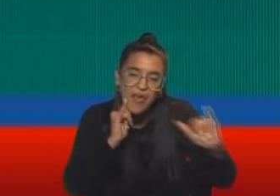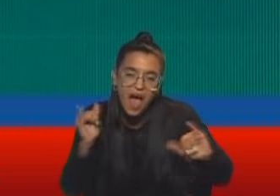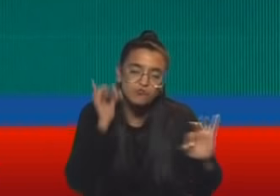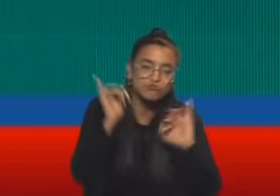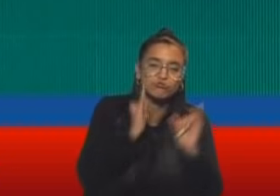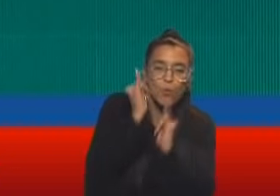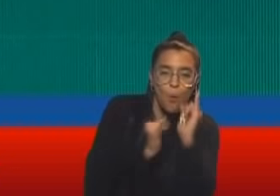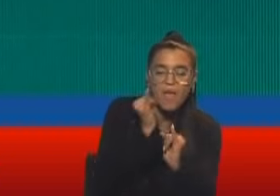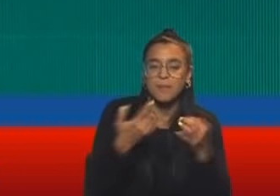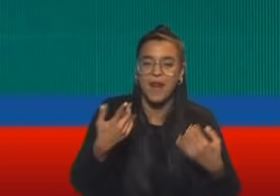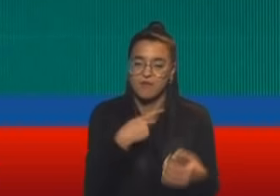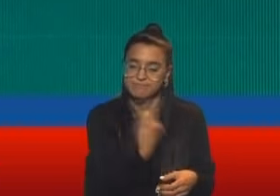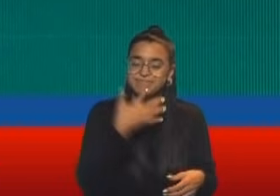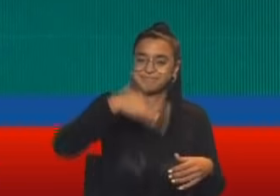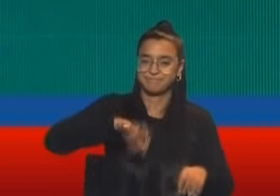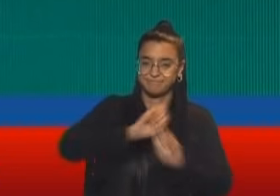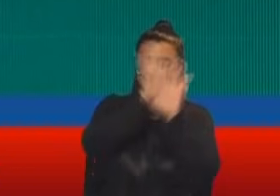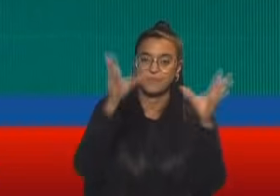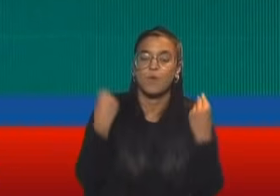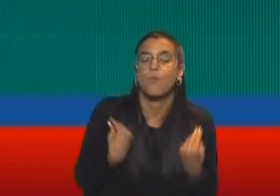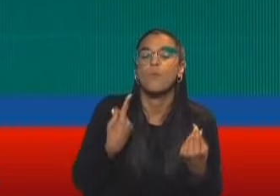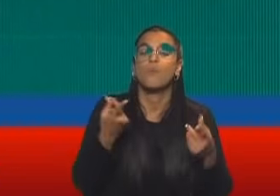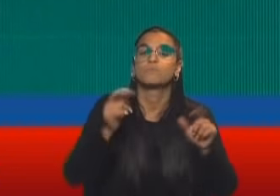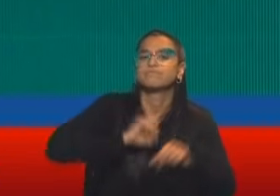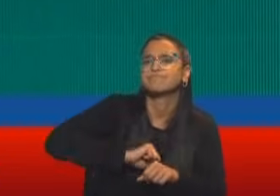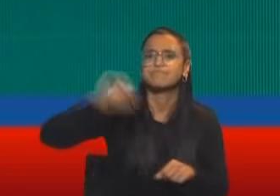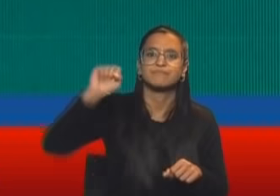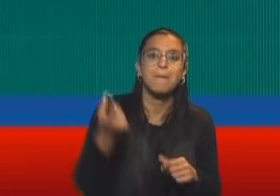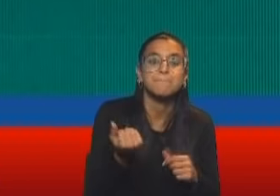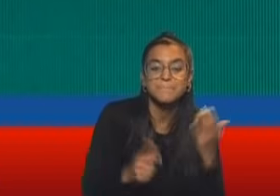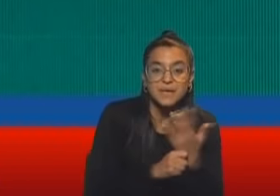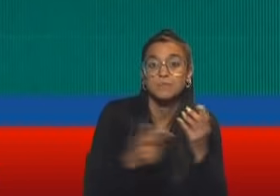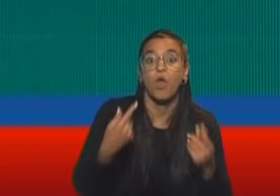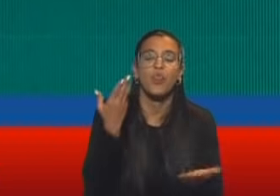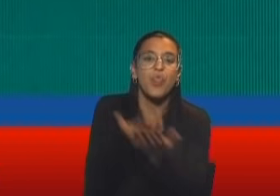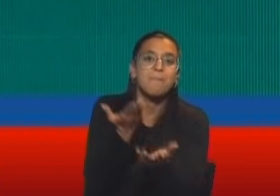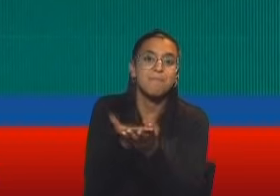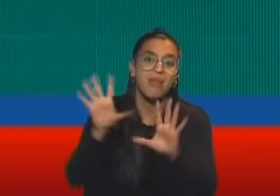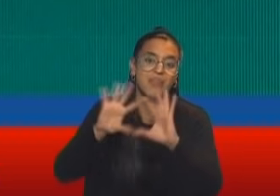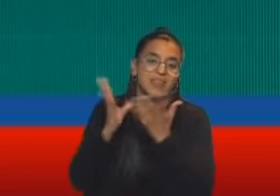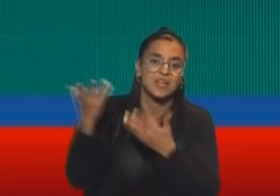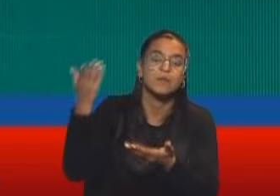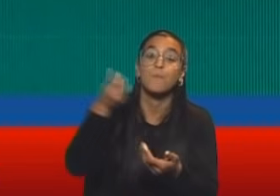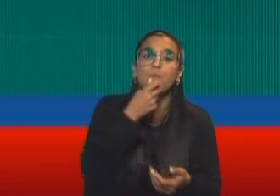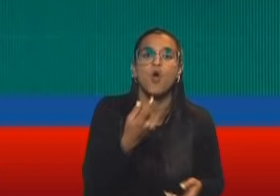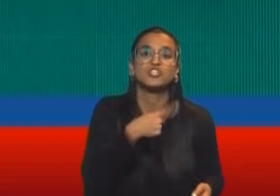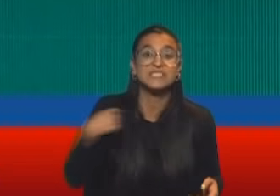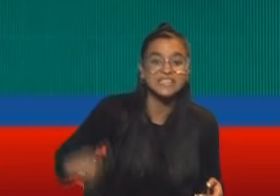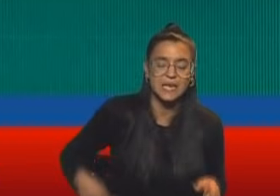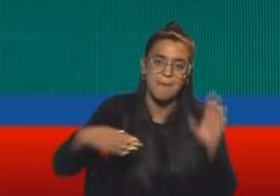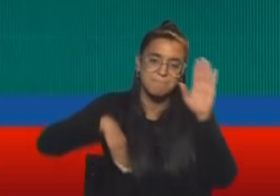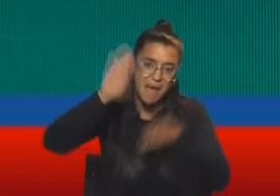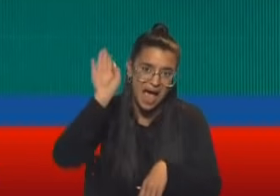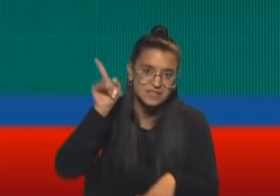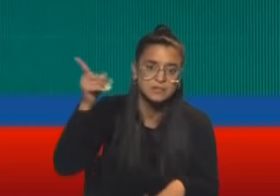poder comprenderlo, ¿cuáles son los factores que hicieron disparar el precio de la carne? Bueno, una mayor demanda internacional, China, sobre todo, que